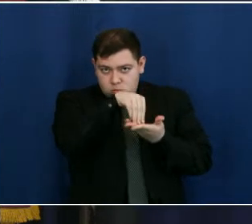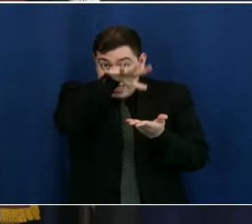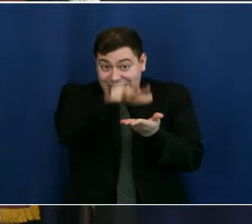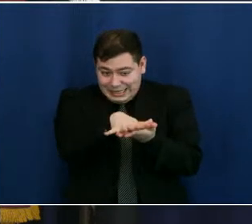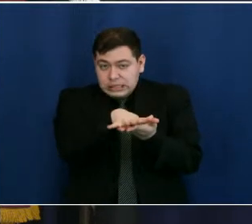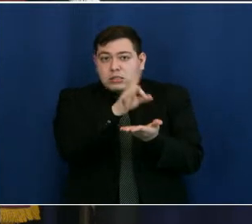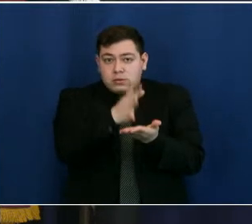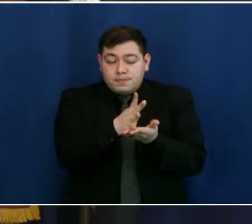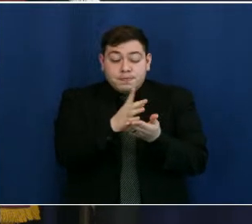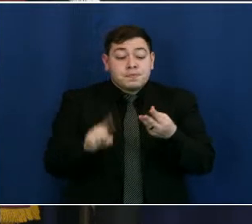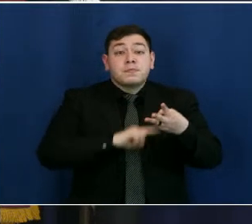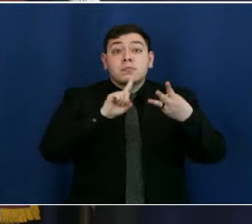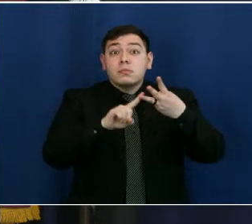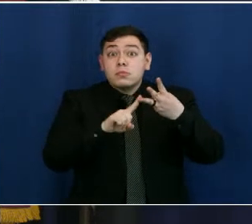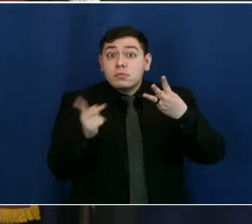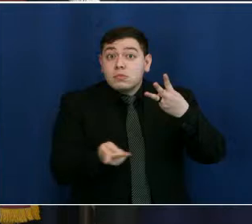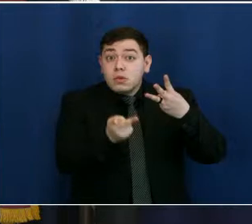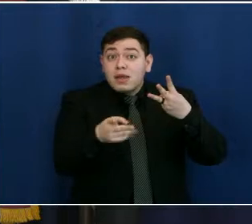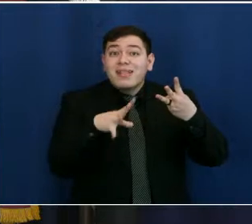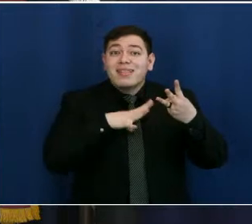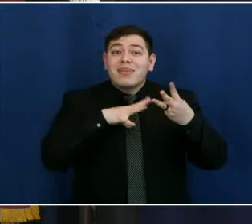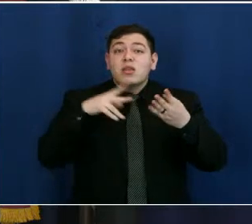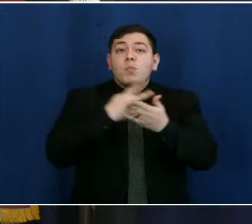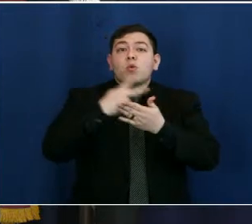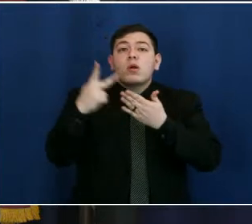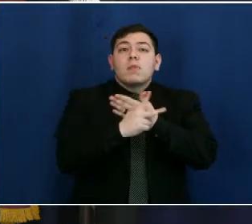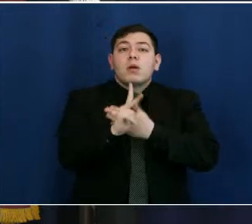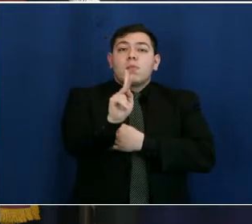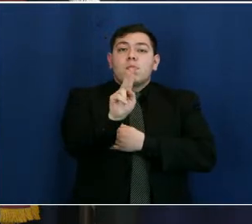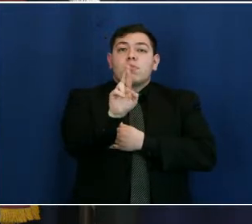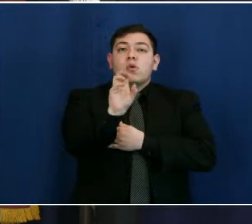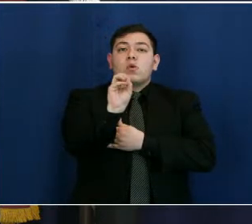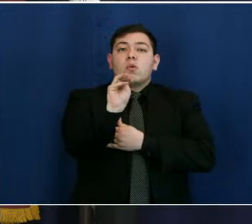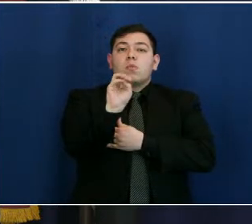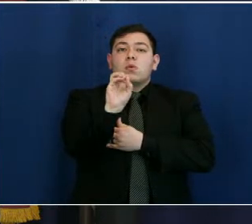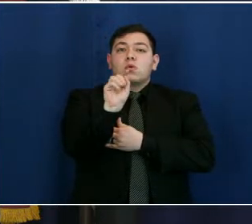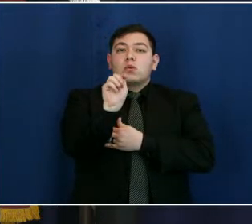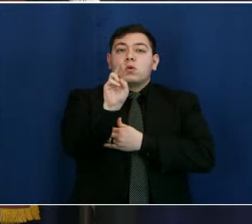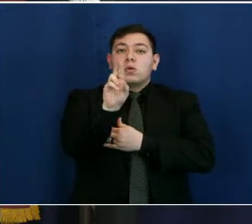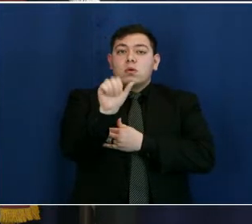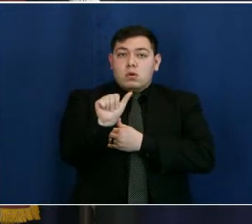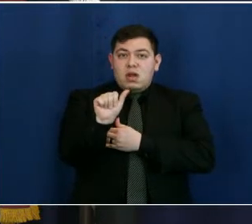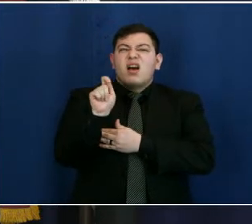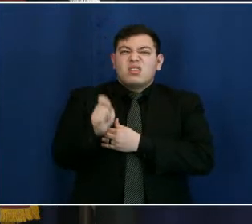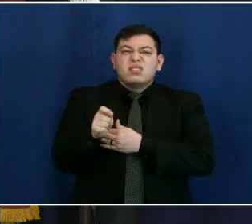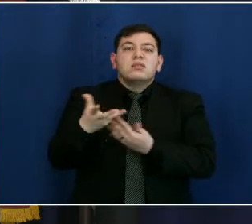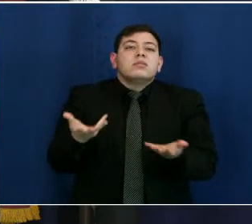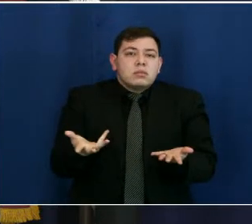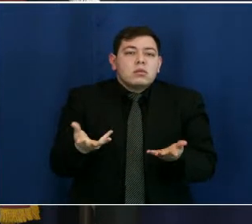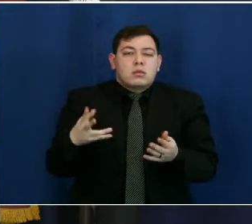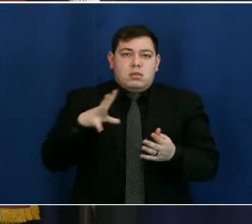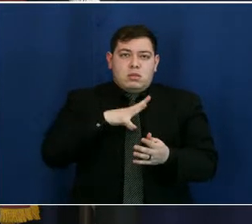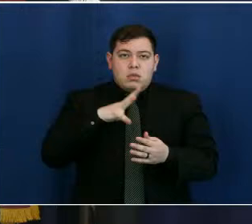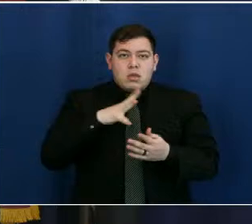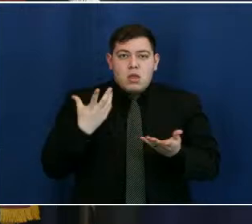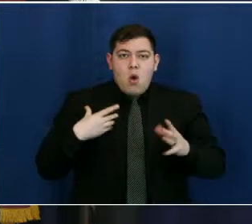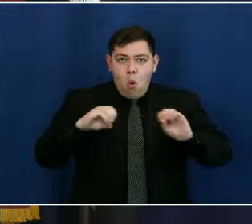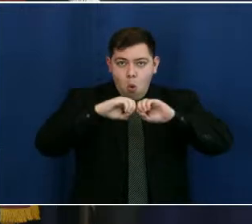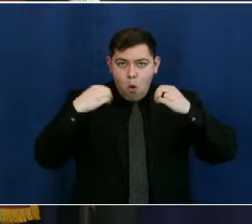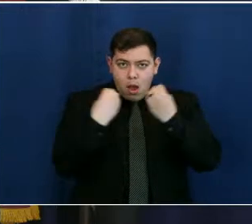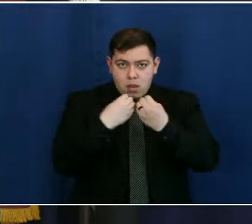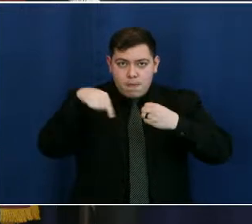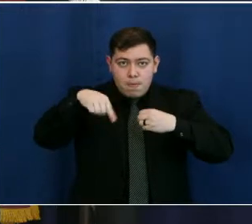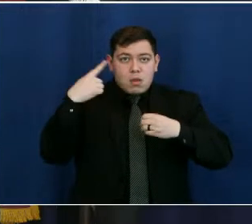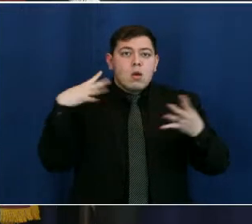las promotoras. El programa de promotores es un programa que tiene mucho tiempo trabajando el condado en colaboración con las